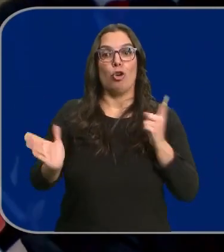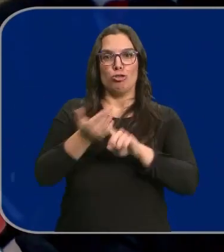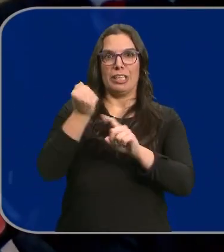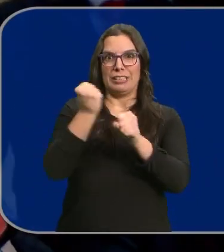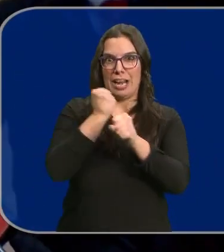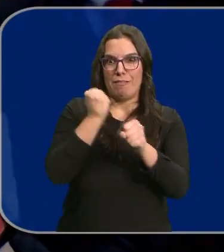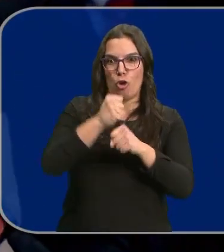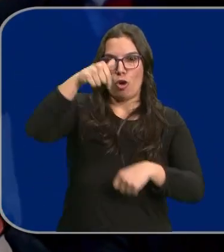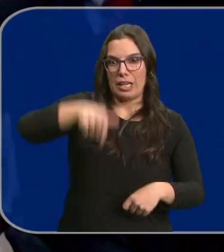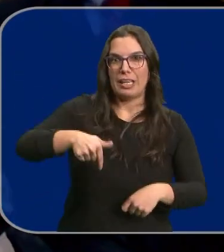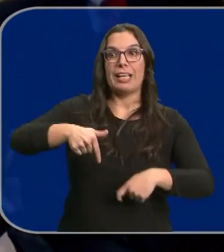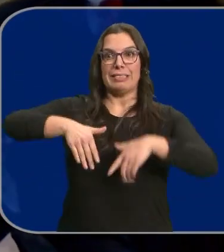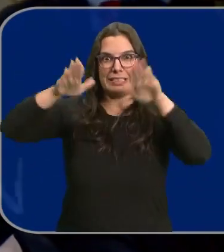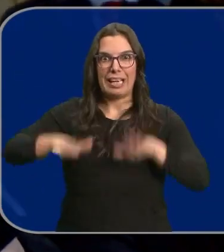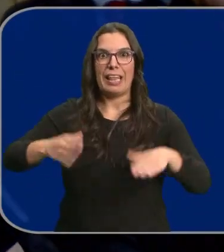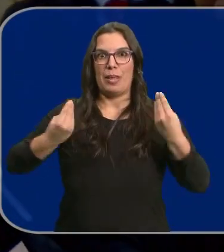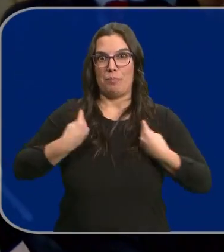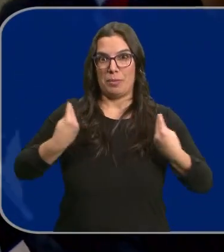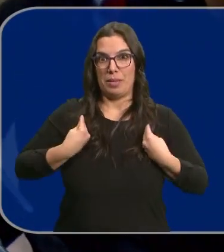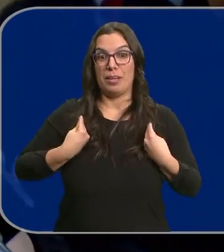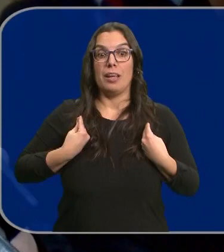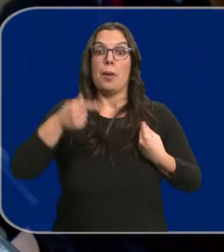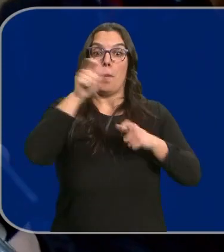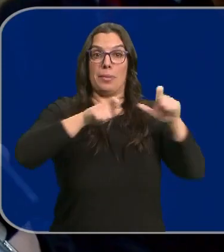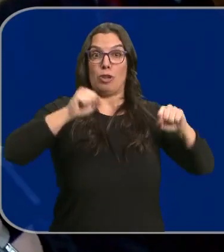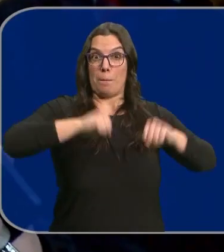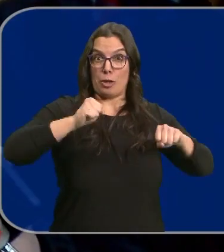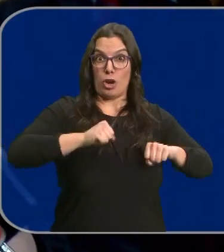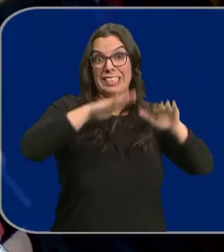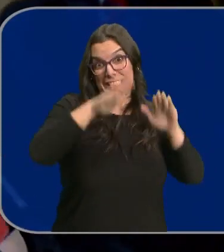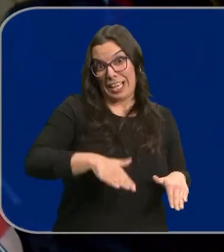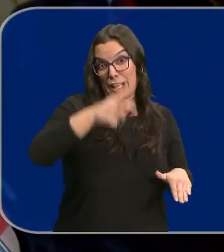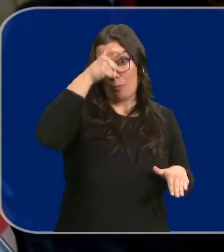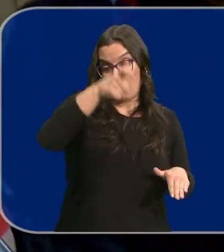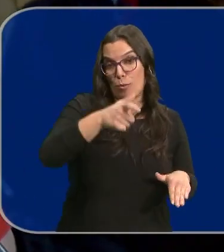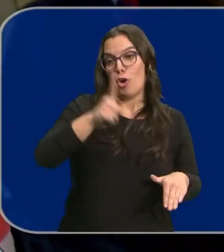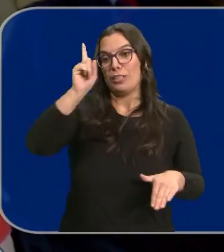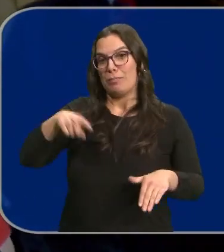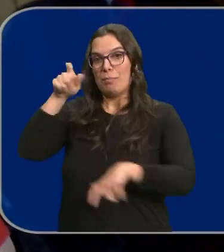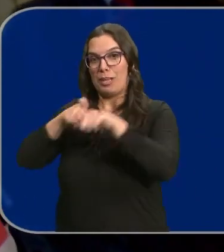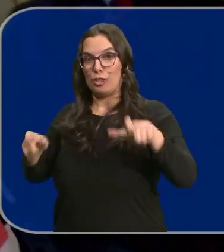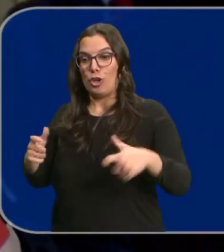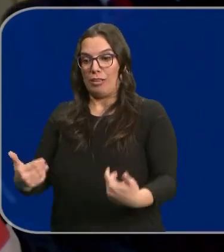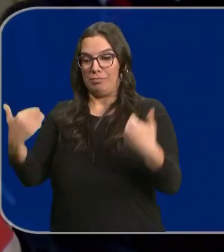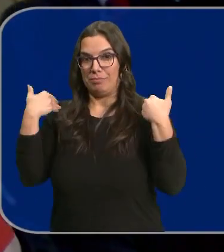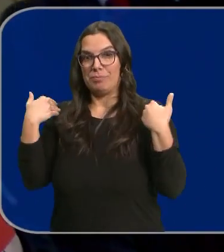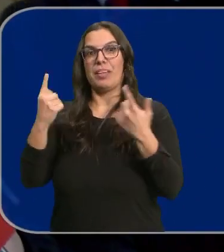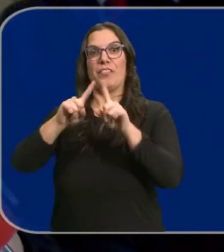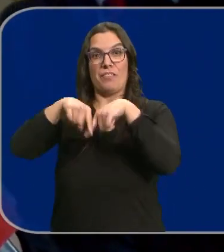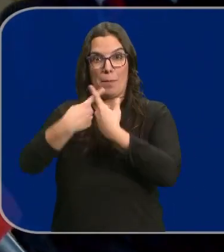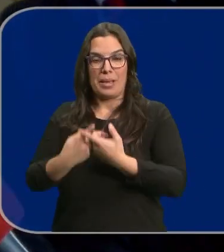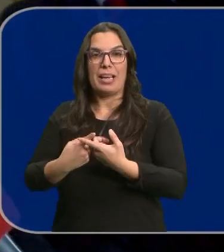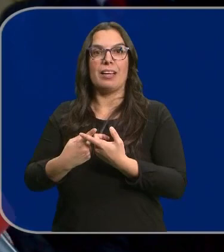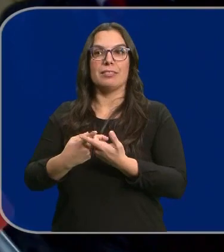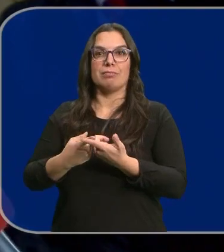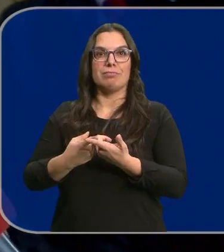se queda aquí, que ayuda a fijar población tanto por los propios mayores que se quedan en los municipios como por esas familias,